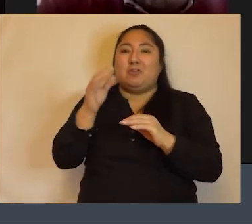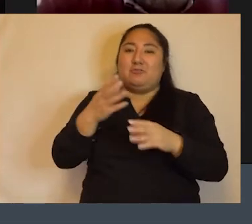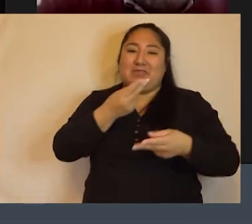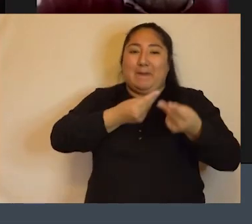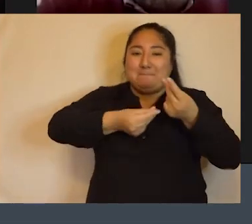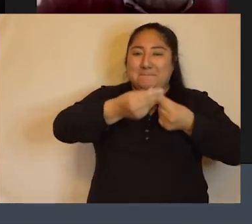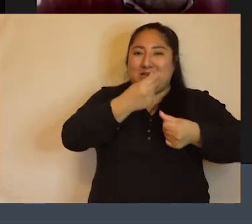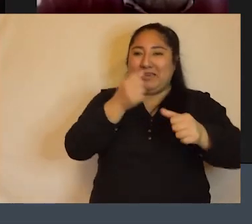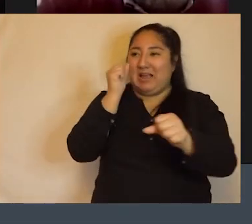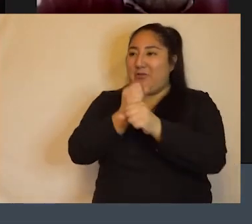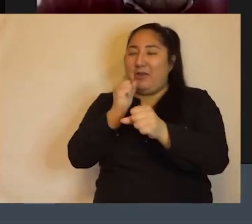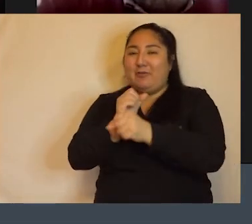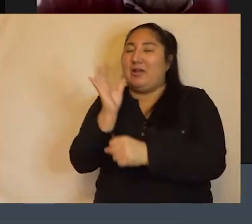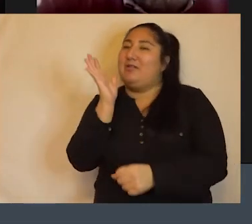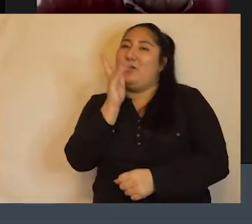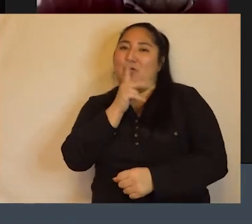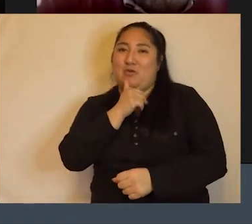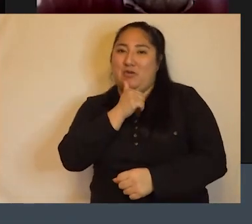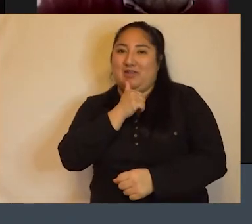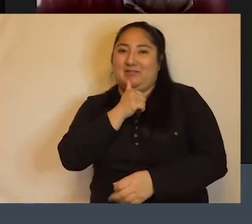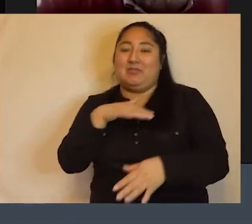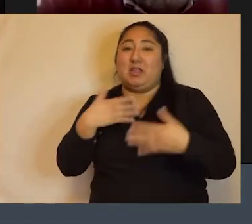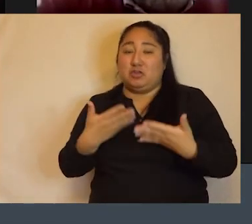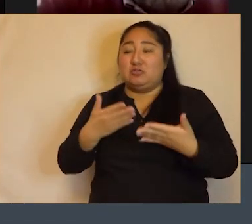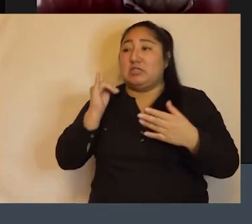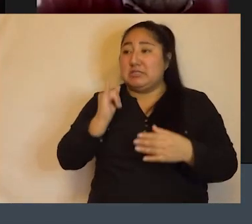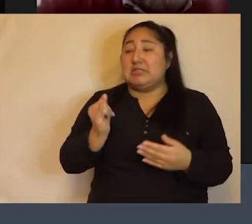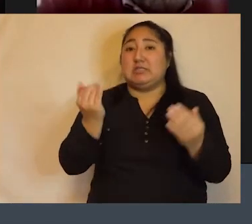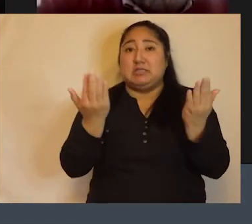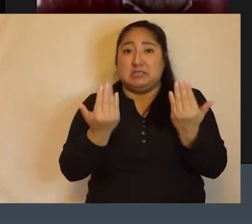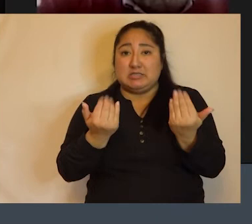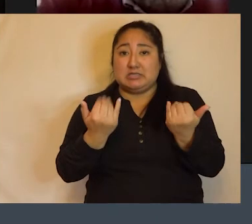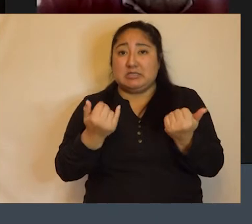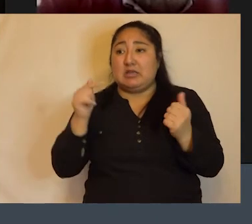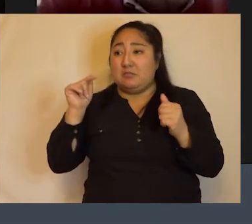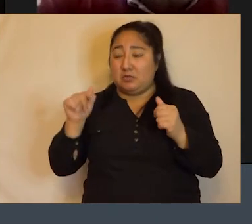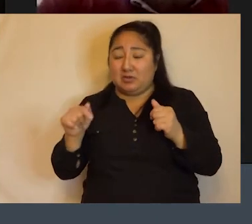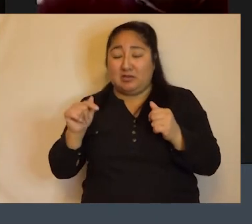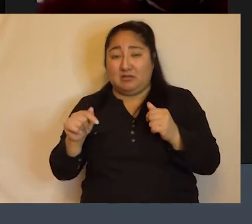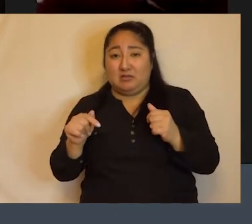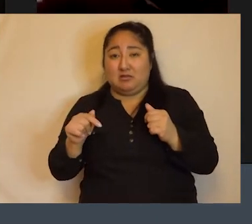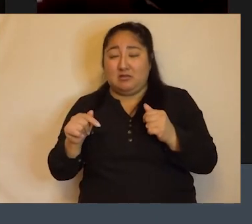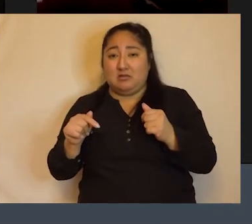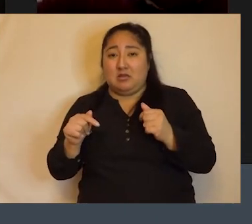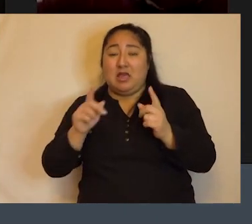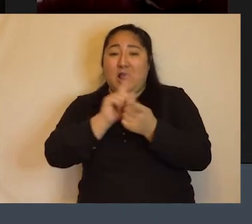No existe el mercado laboral para ellos hoy, por lo tanto sí necesitamos que